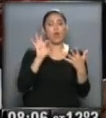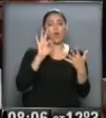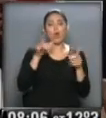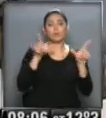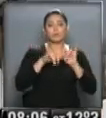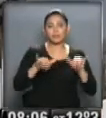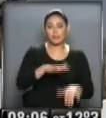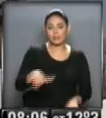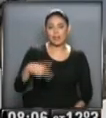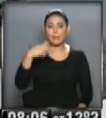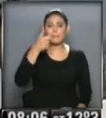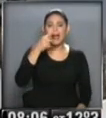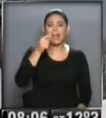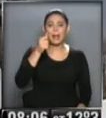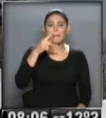infantil Pacapaca